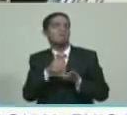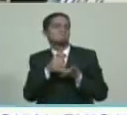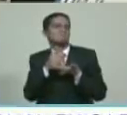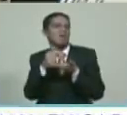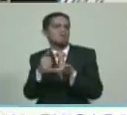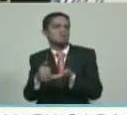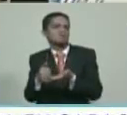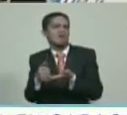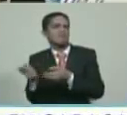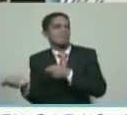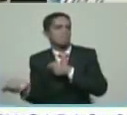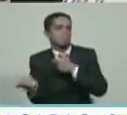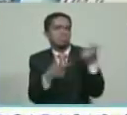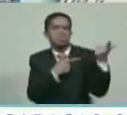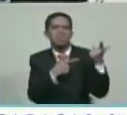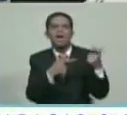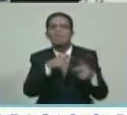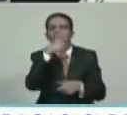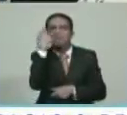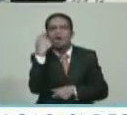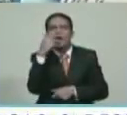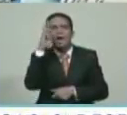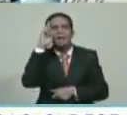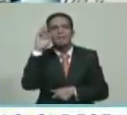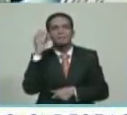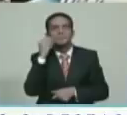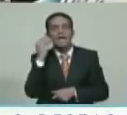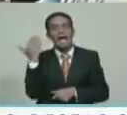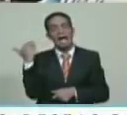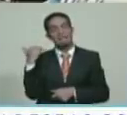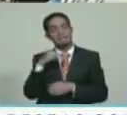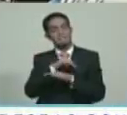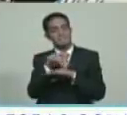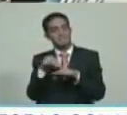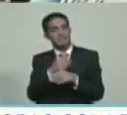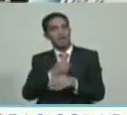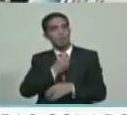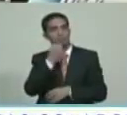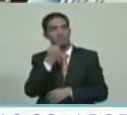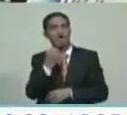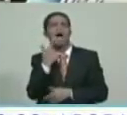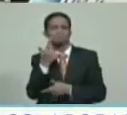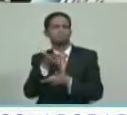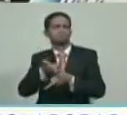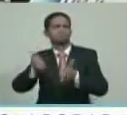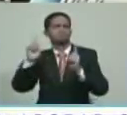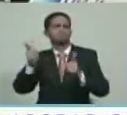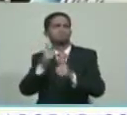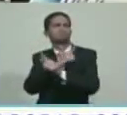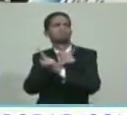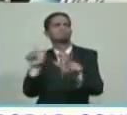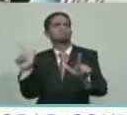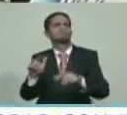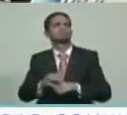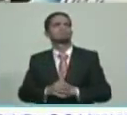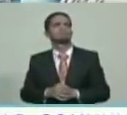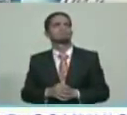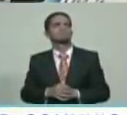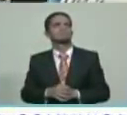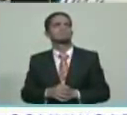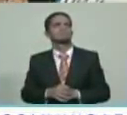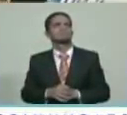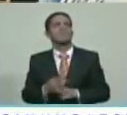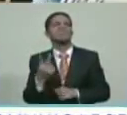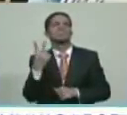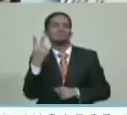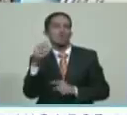de Venezuela a Dominicana. El anterior Ministerio Público le absolvió al menos 2 casos